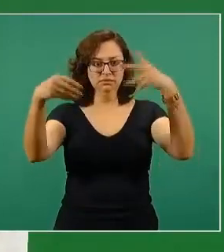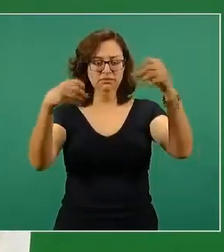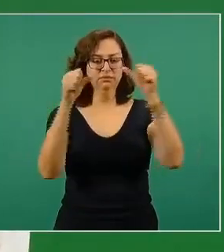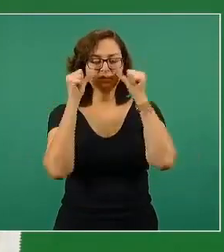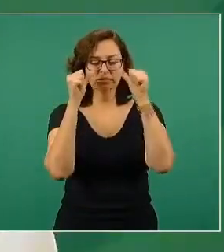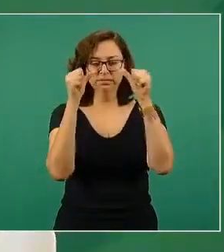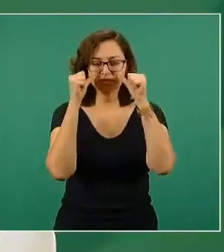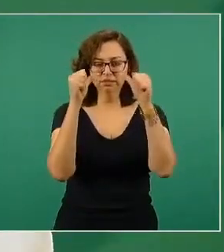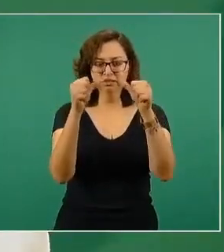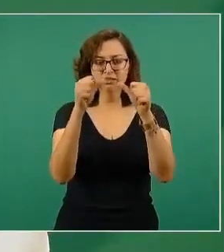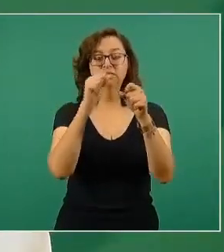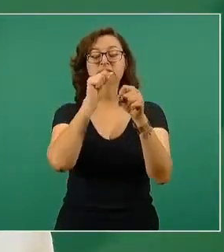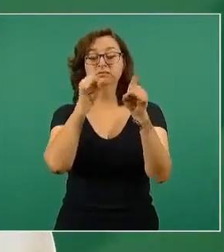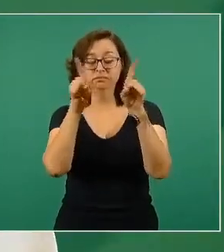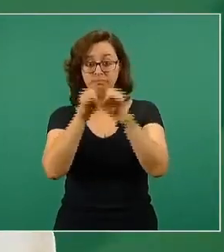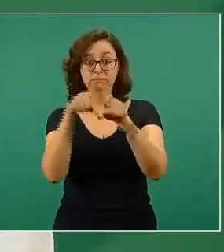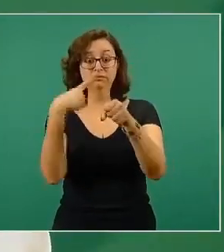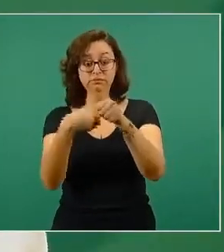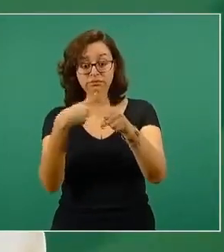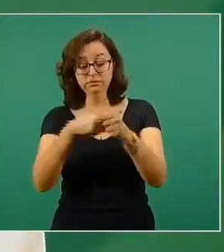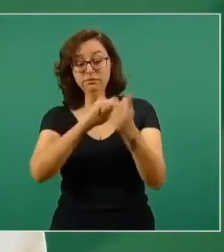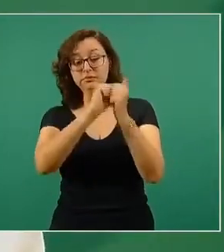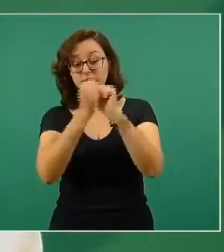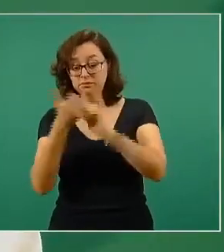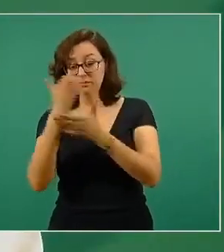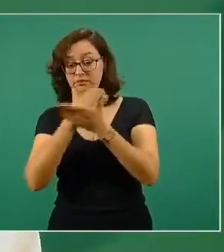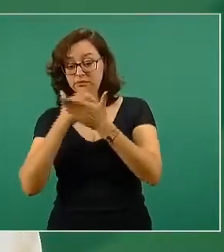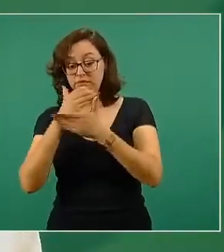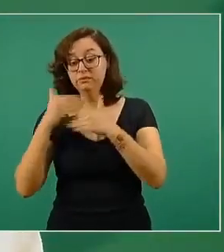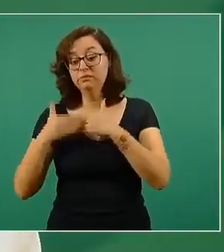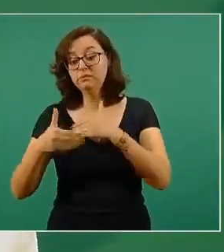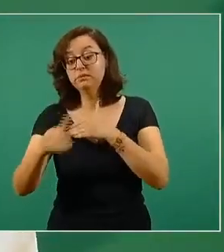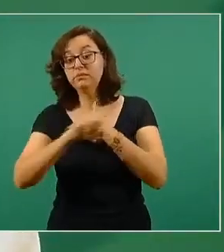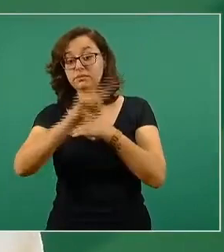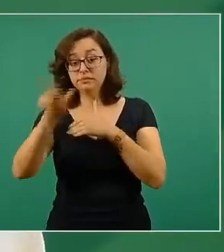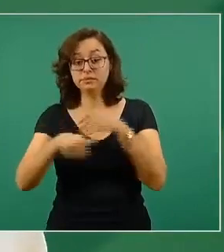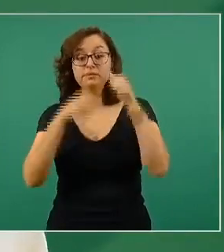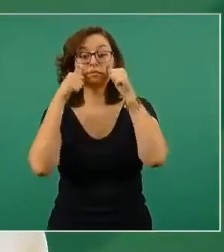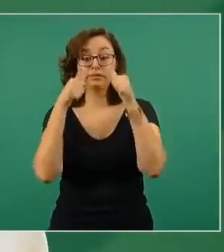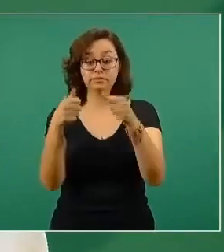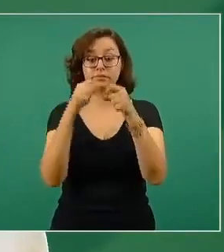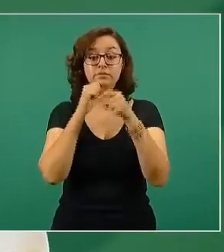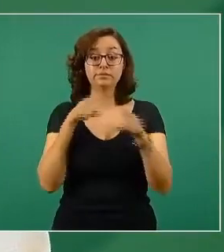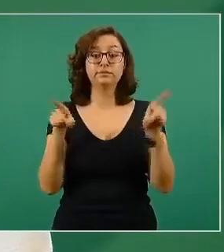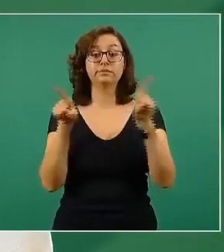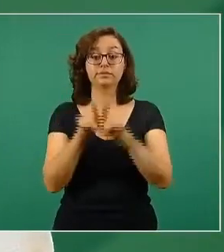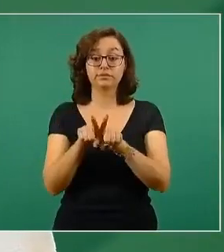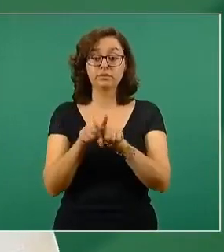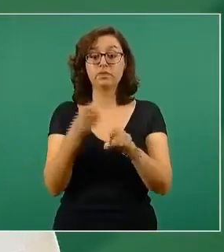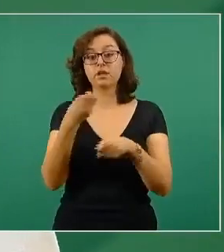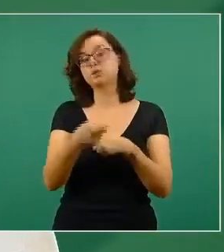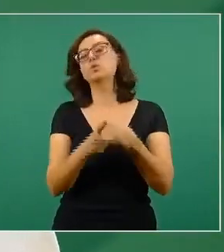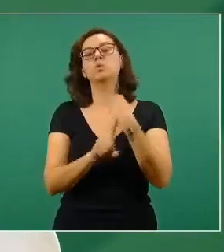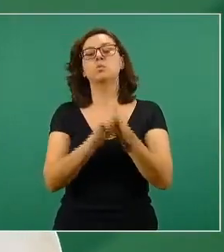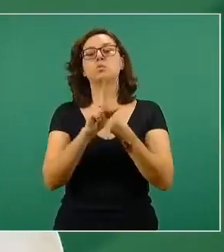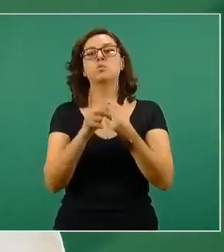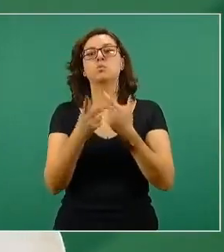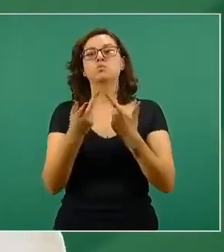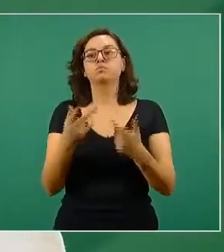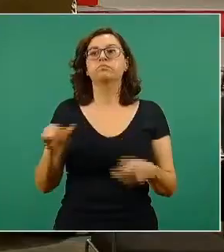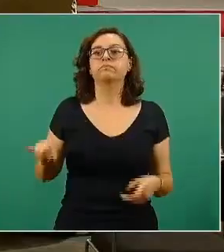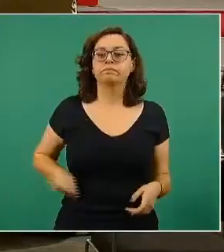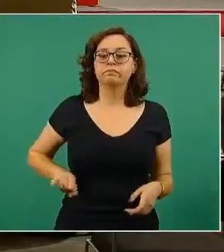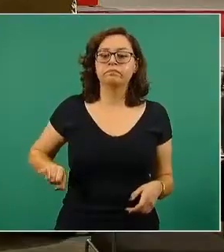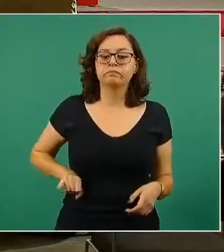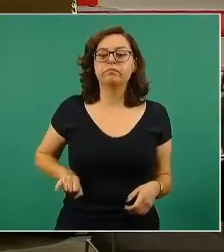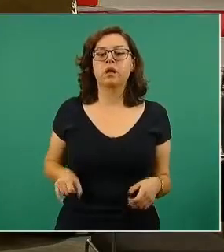la fase postepidémica. Y uno de los temas de especial interés es precisamente cuáles son las adaptaciones que